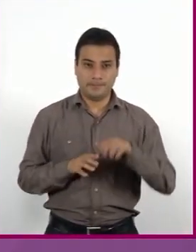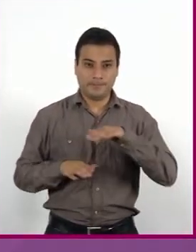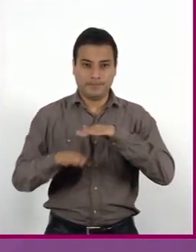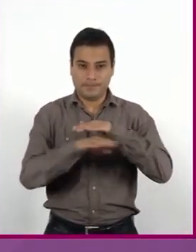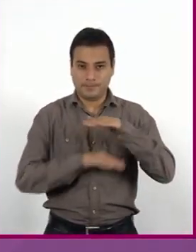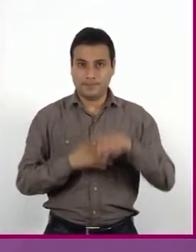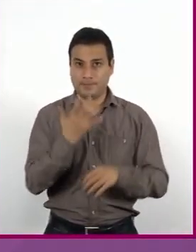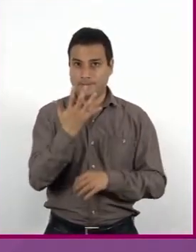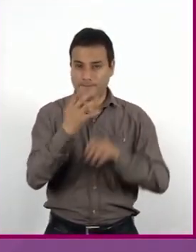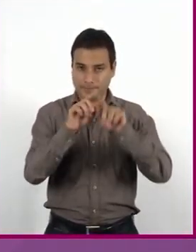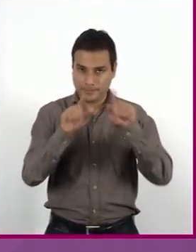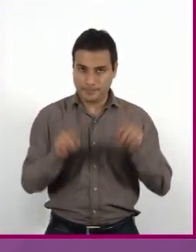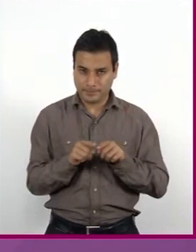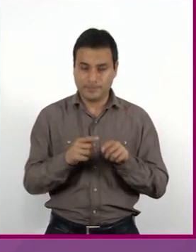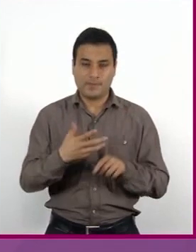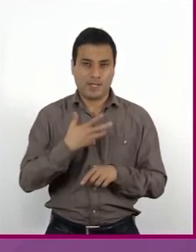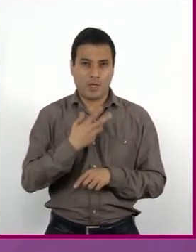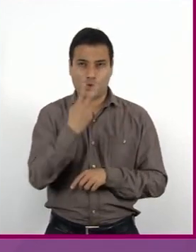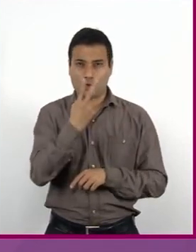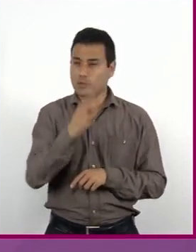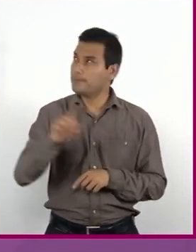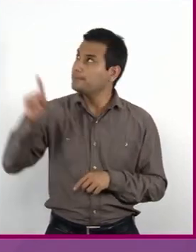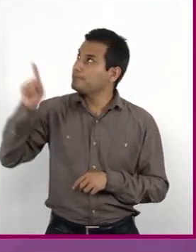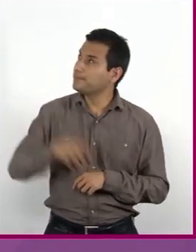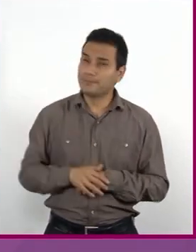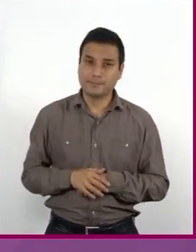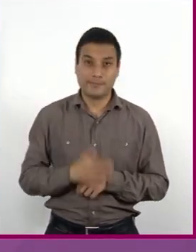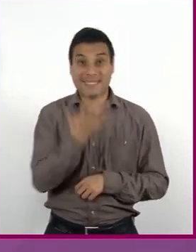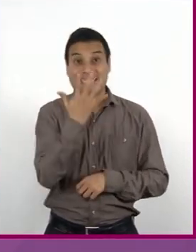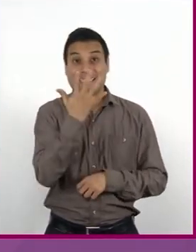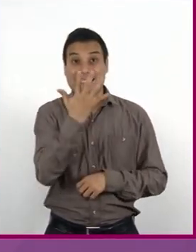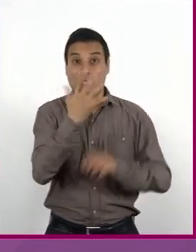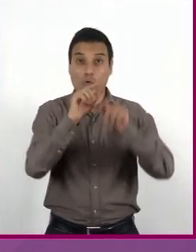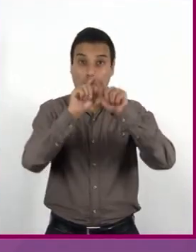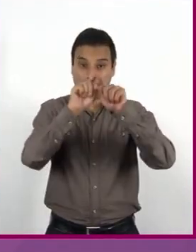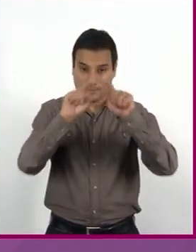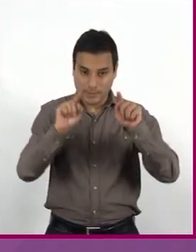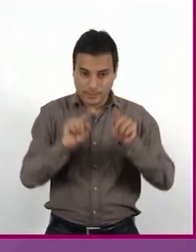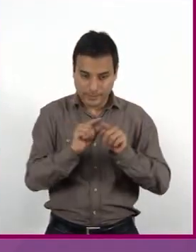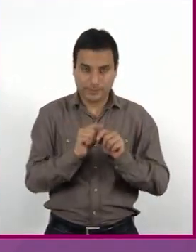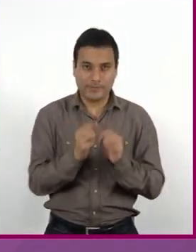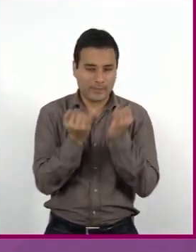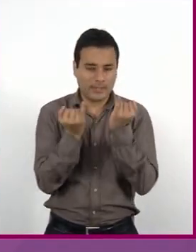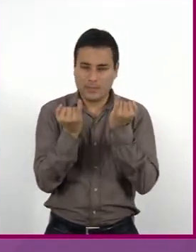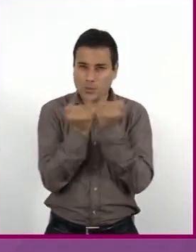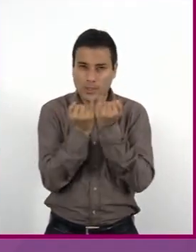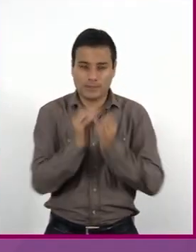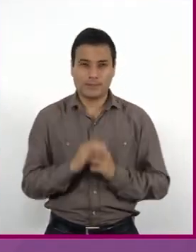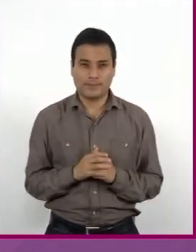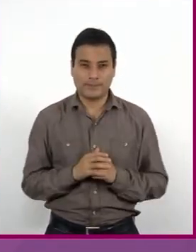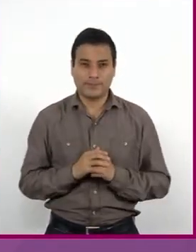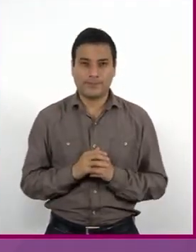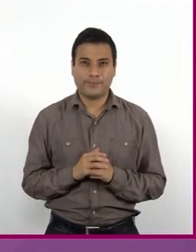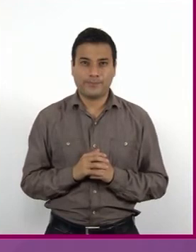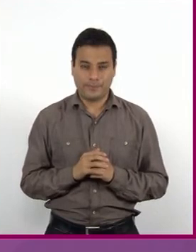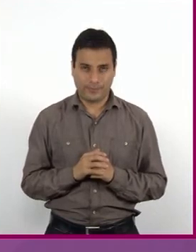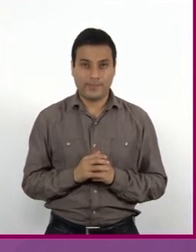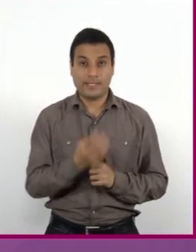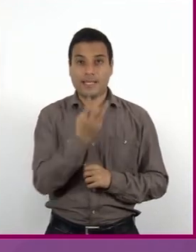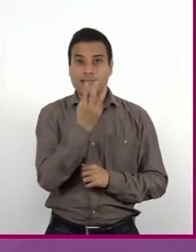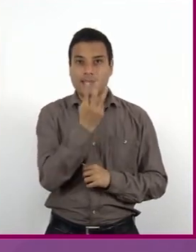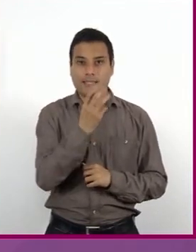Sabemos que tiene 2 bases, en este caso con forma pentagonal, y que son iguales. Cada lado del pentágono mide